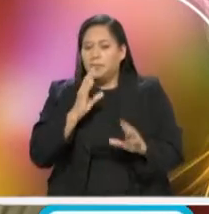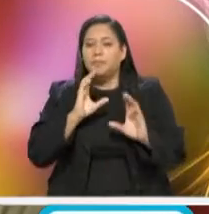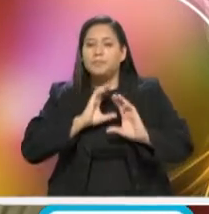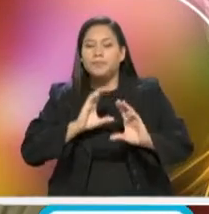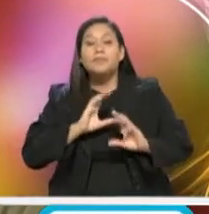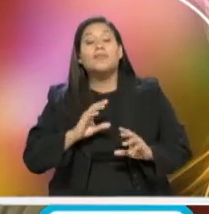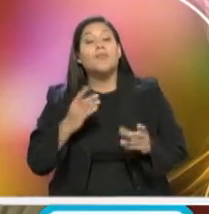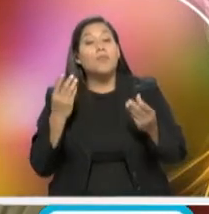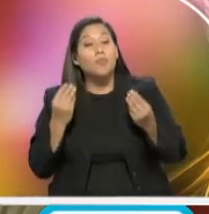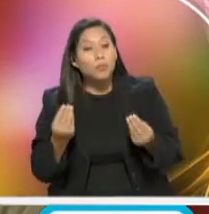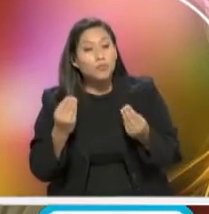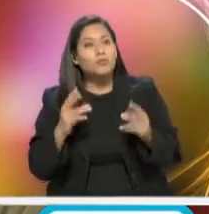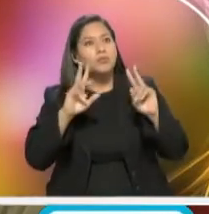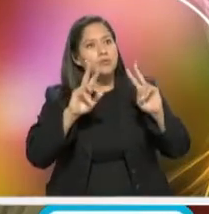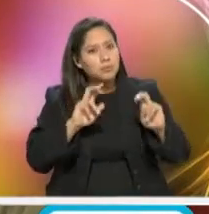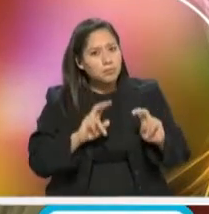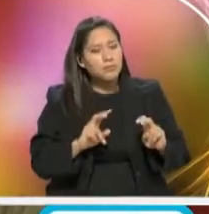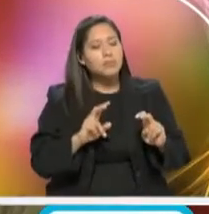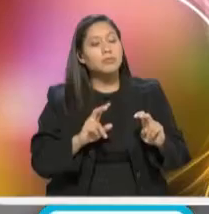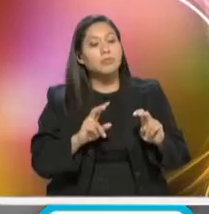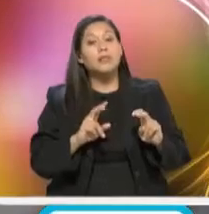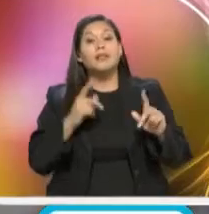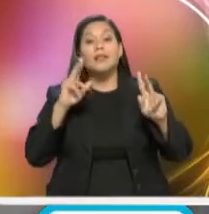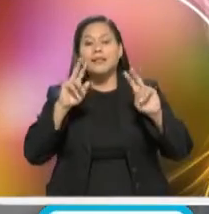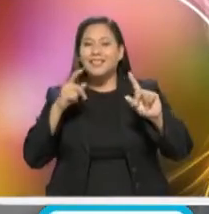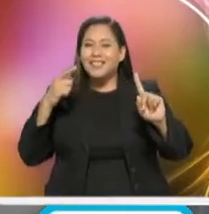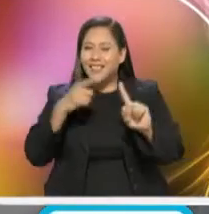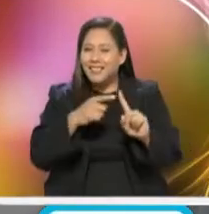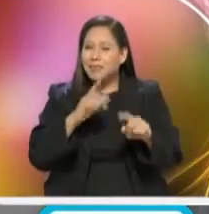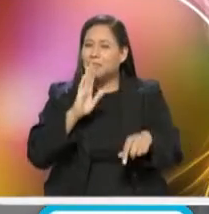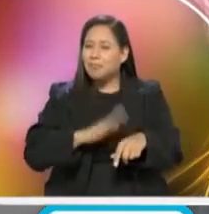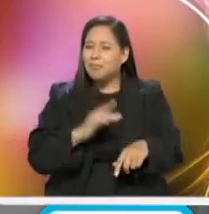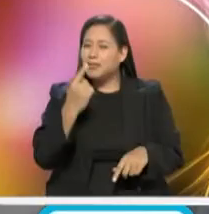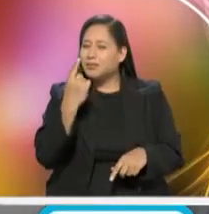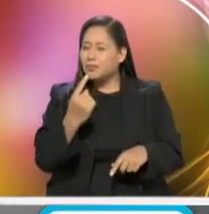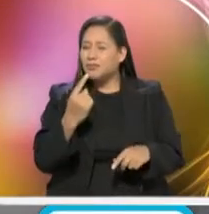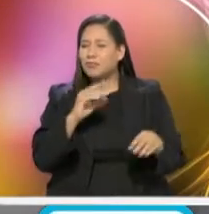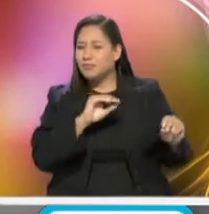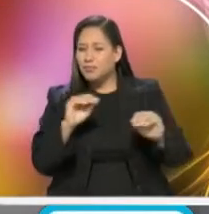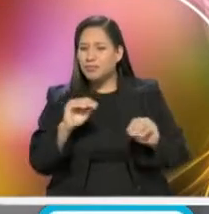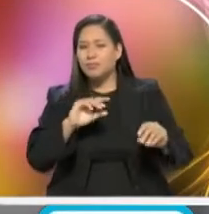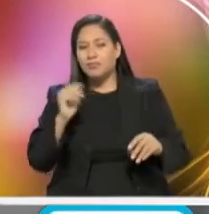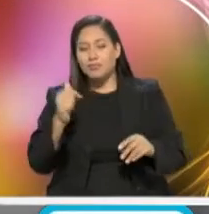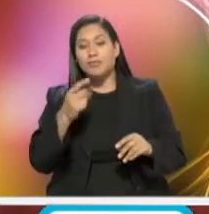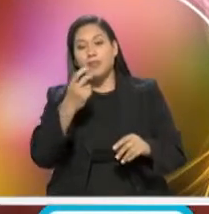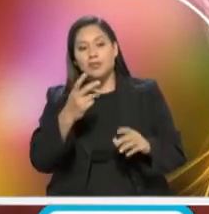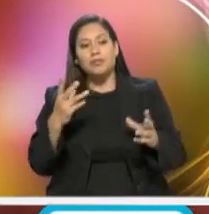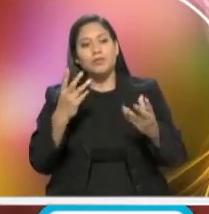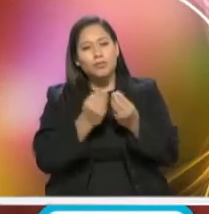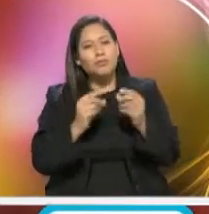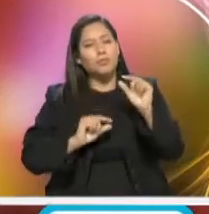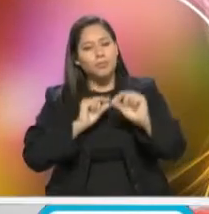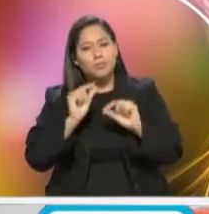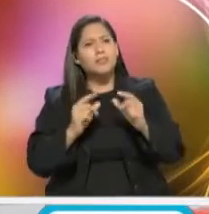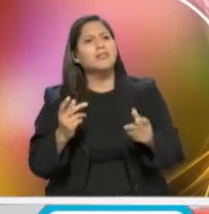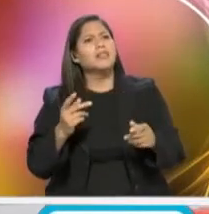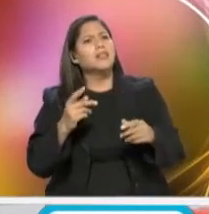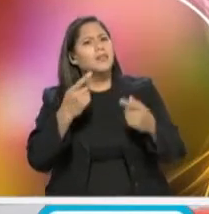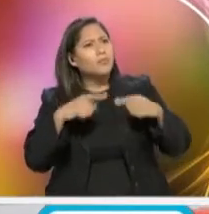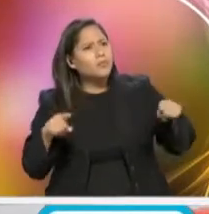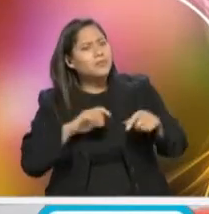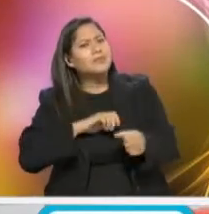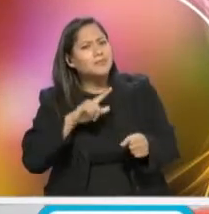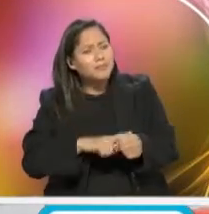Muchos temas románticos iban enfocados a uno, los temas más movidos a otro, y así se fue conjuntando. ¿Qué es lo que hace esta música